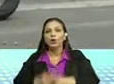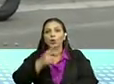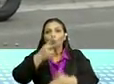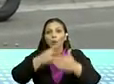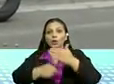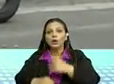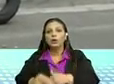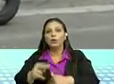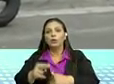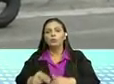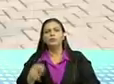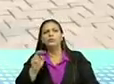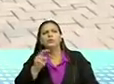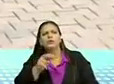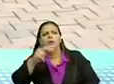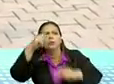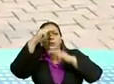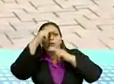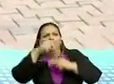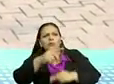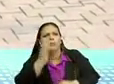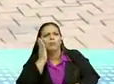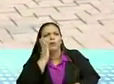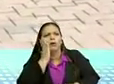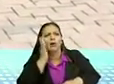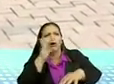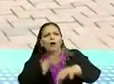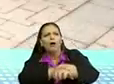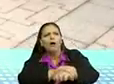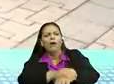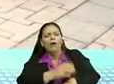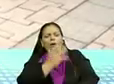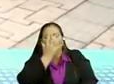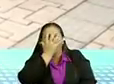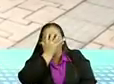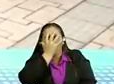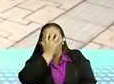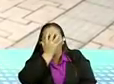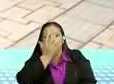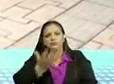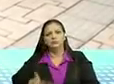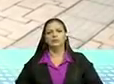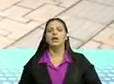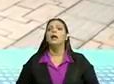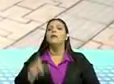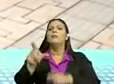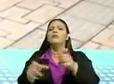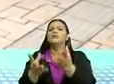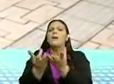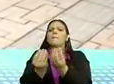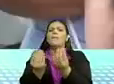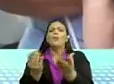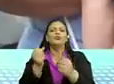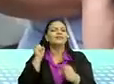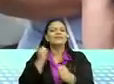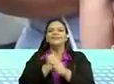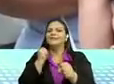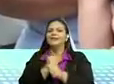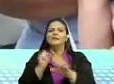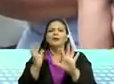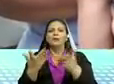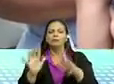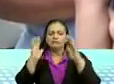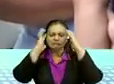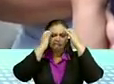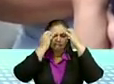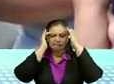mal ejemplo, entucando a la gente que está desesperada, valiéndose de la desesperación por falta de trabajo que